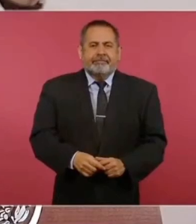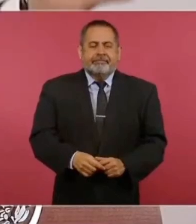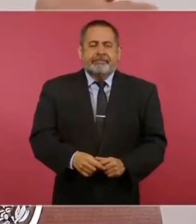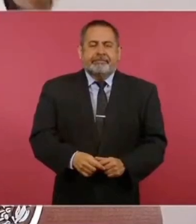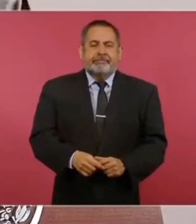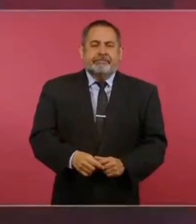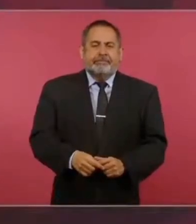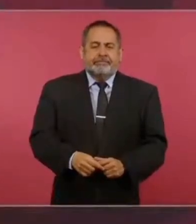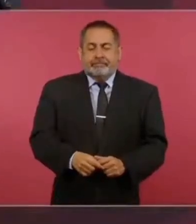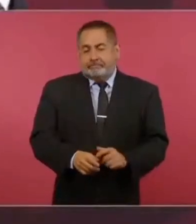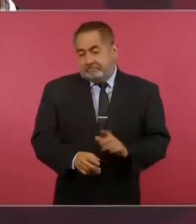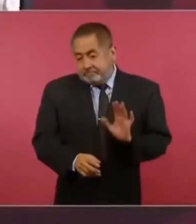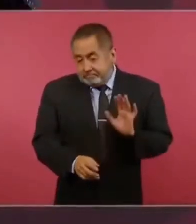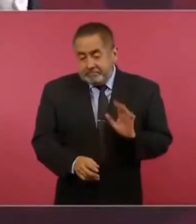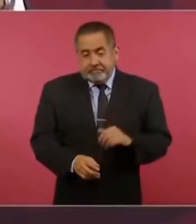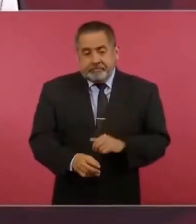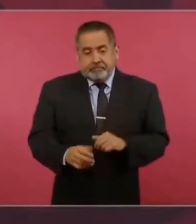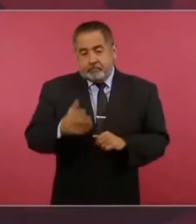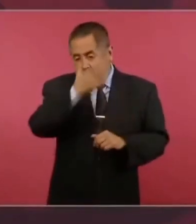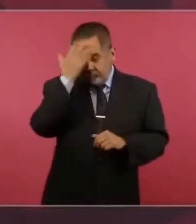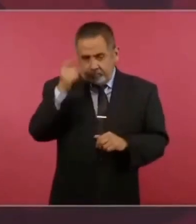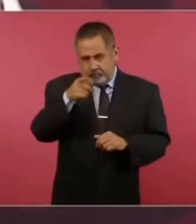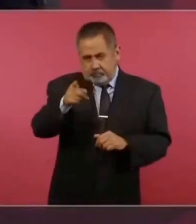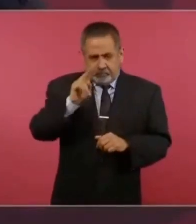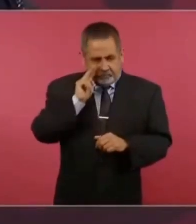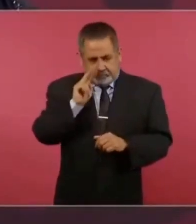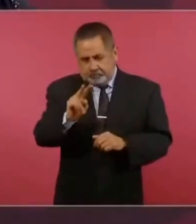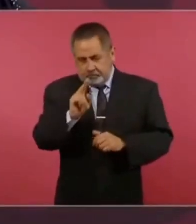Y no sé si lo han notado.